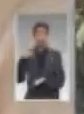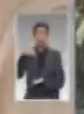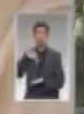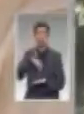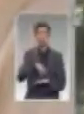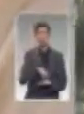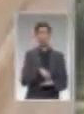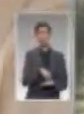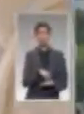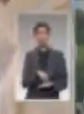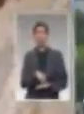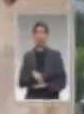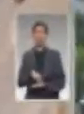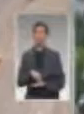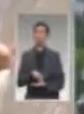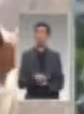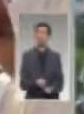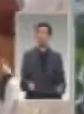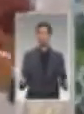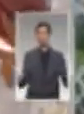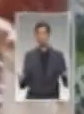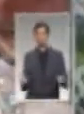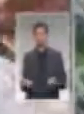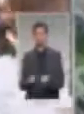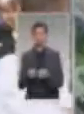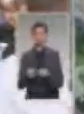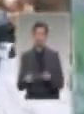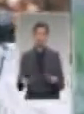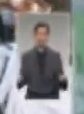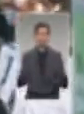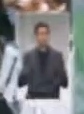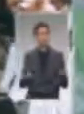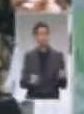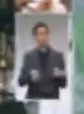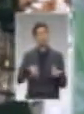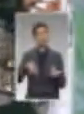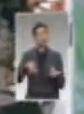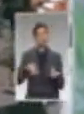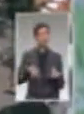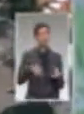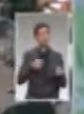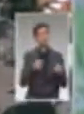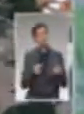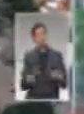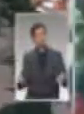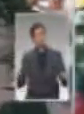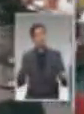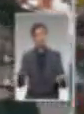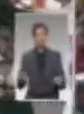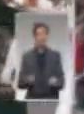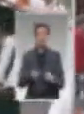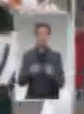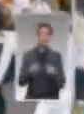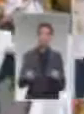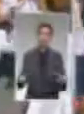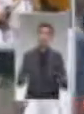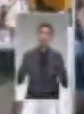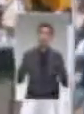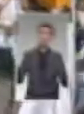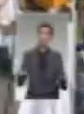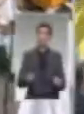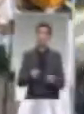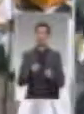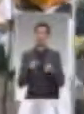Después tuvieron esta reunión privada, estuvo presente también la madre de la presidenta Bachelet, la señora Ángela Ageria, fue una